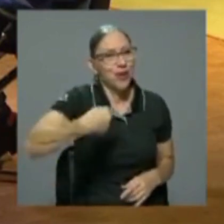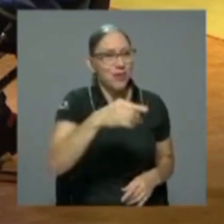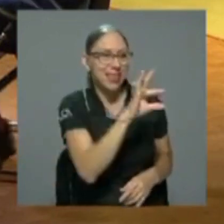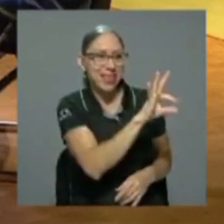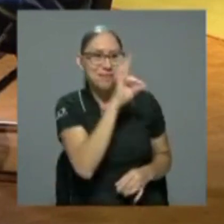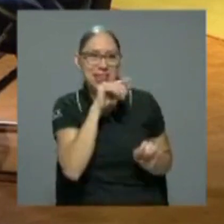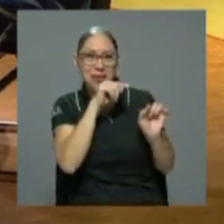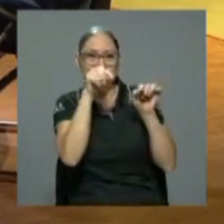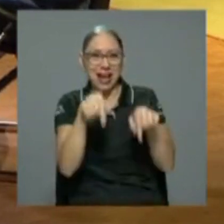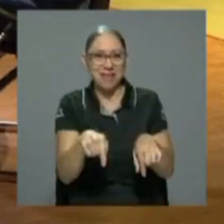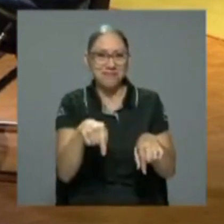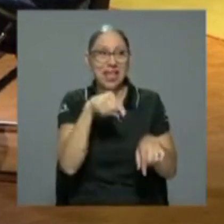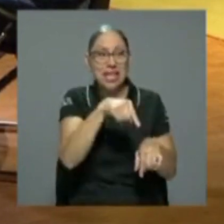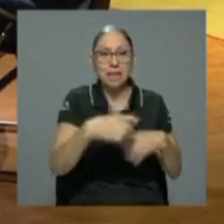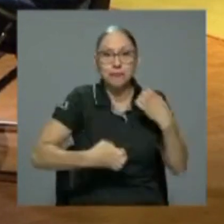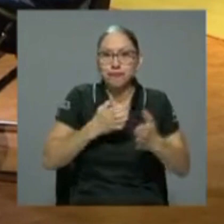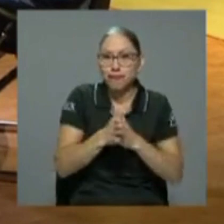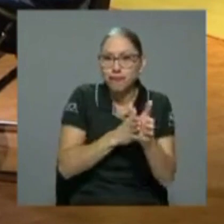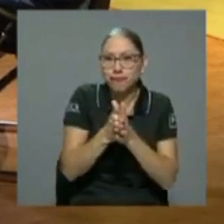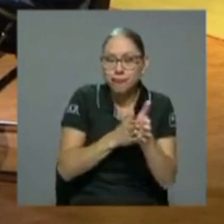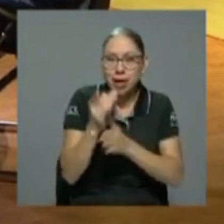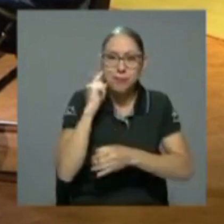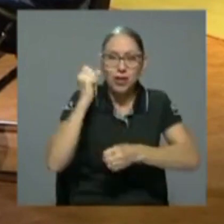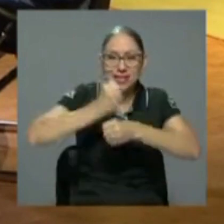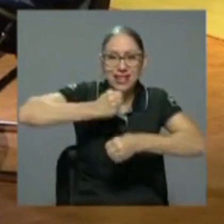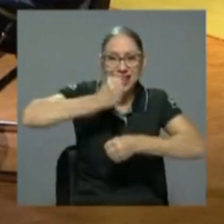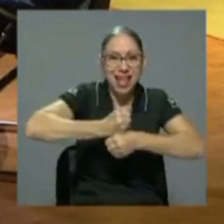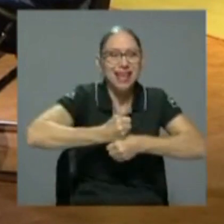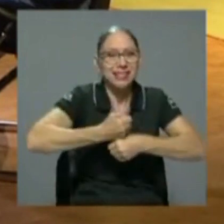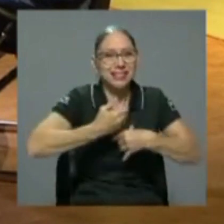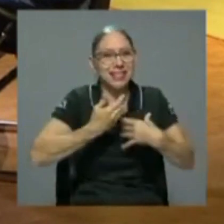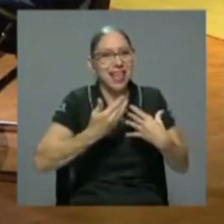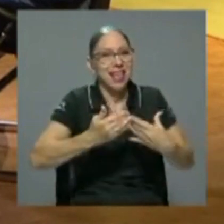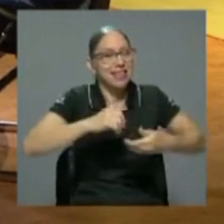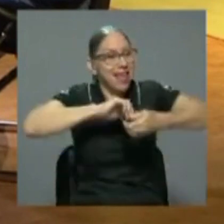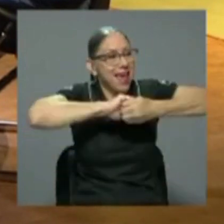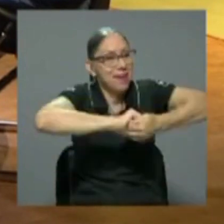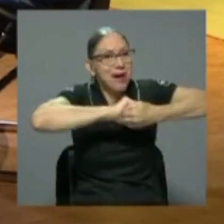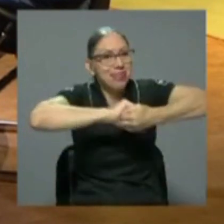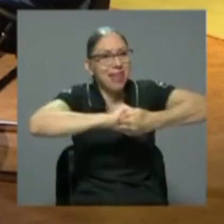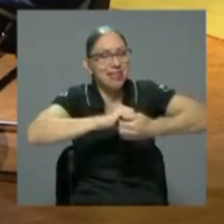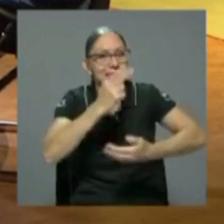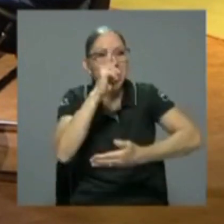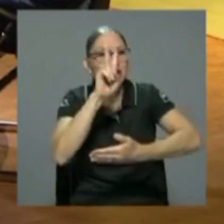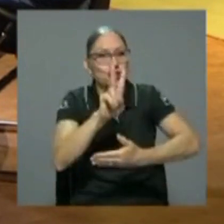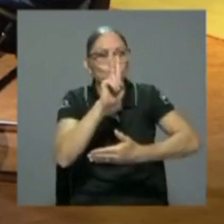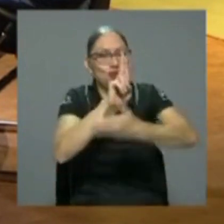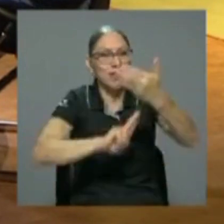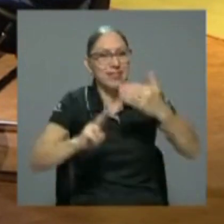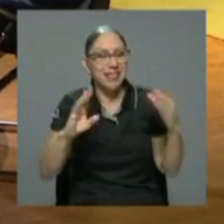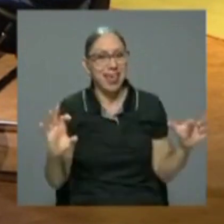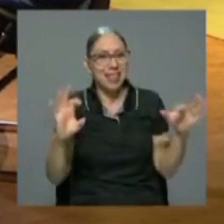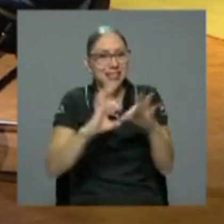y tiene gran entusiasmo por las tareas de hermandad de las dos universidades. Y bueno, ¿qué